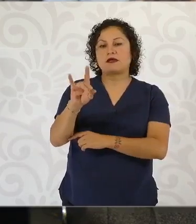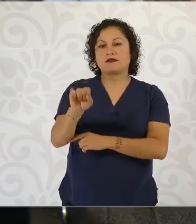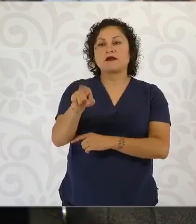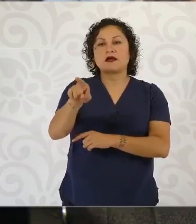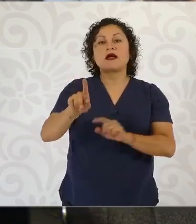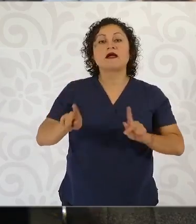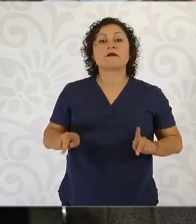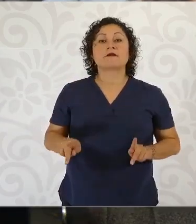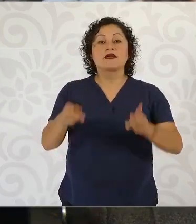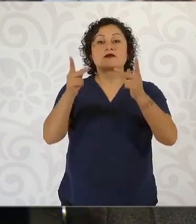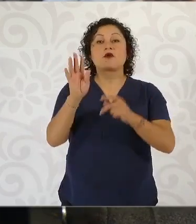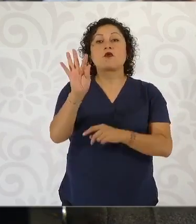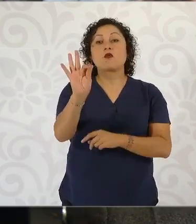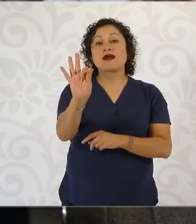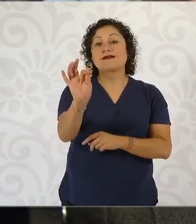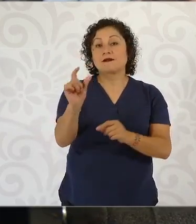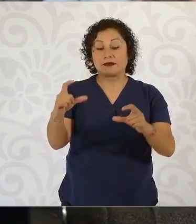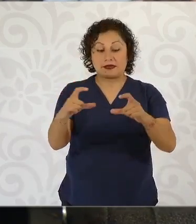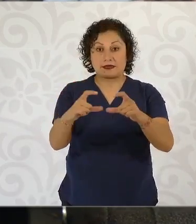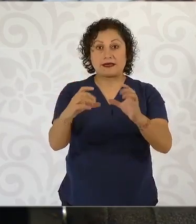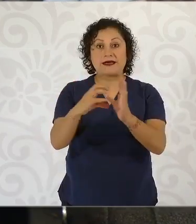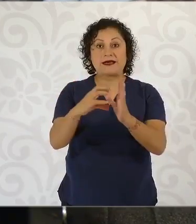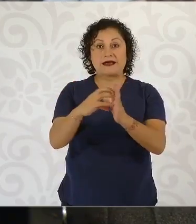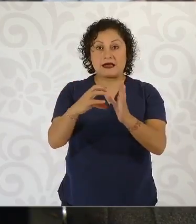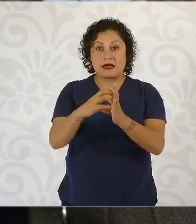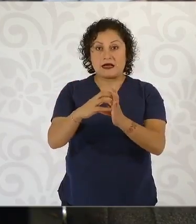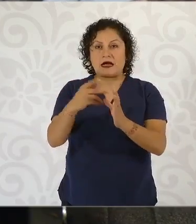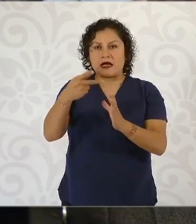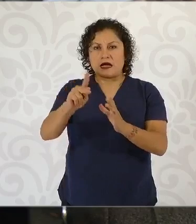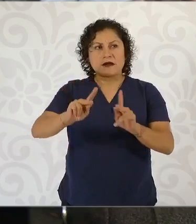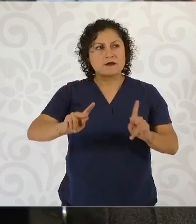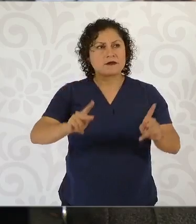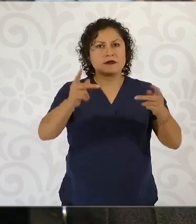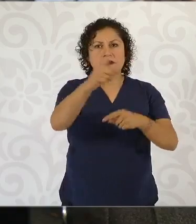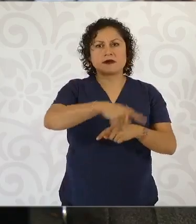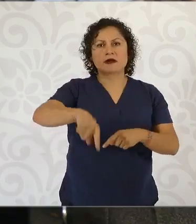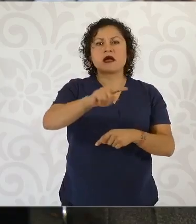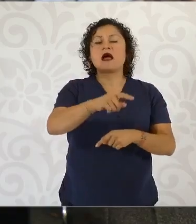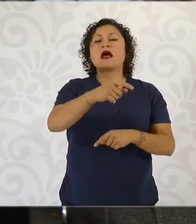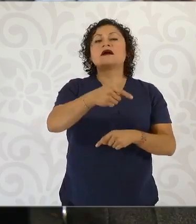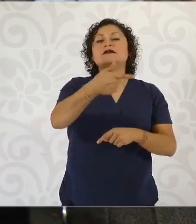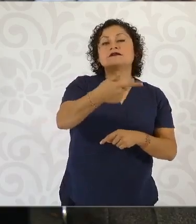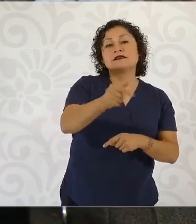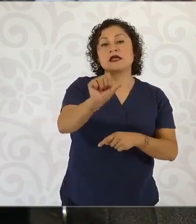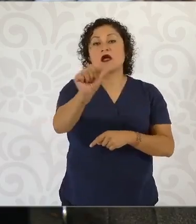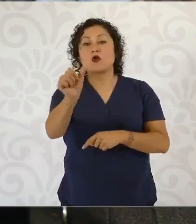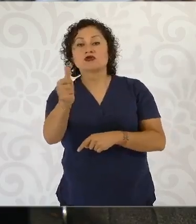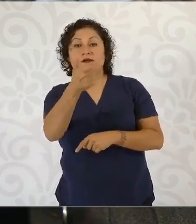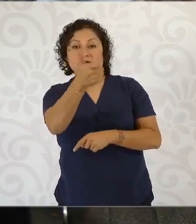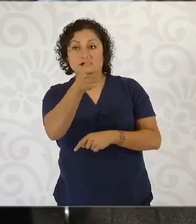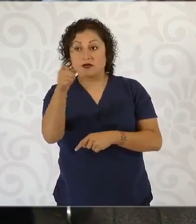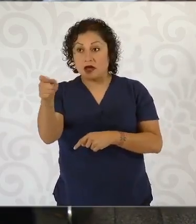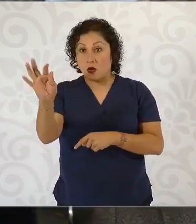cada caja, cuando el precio en compras consolidadas y otros proveedores fue entre 7 y 11 pesos. Solamente por este